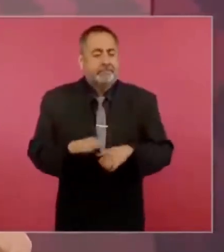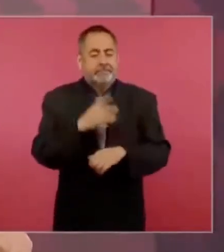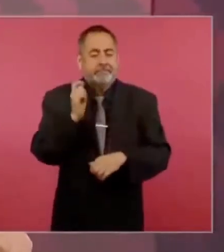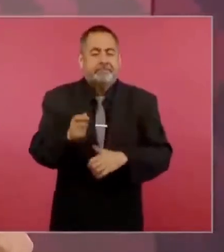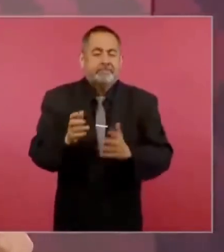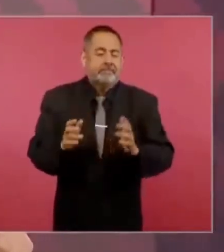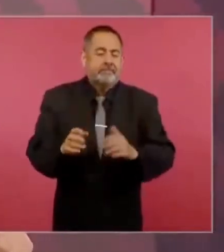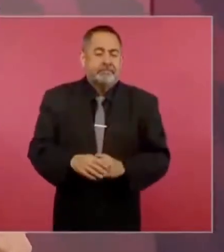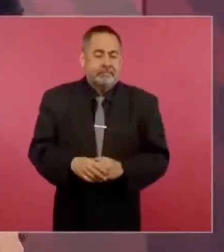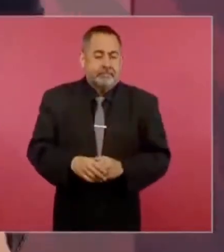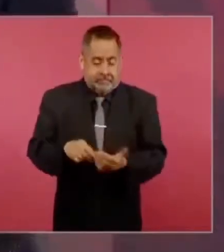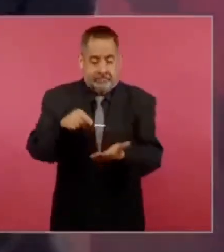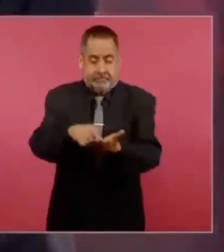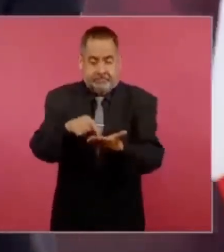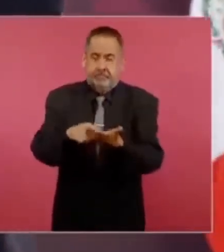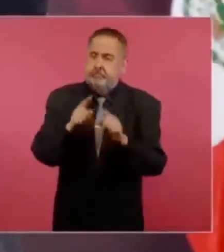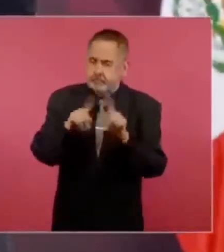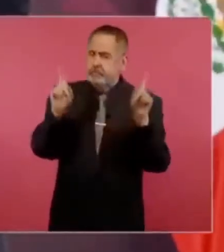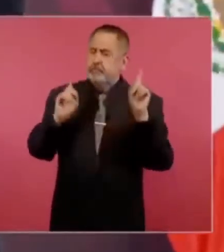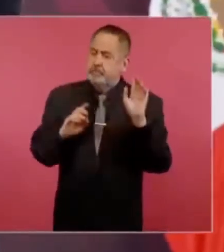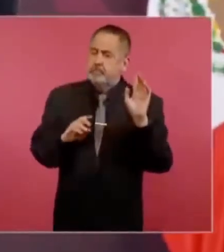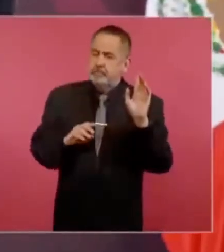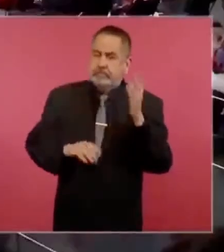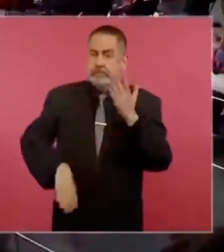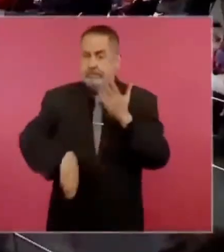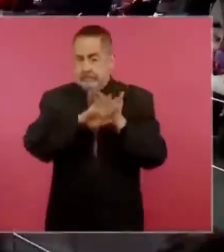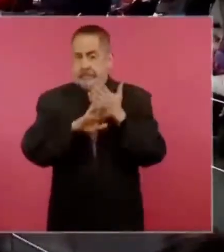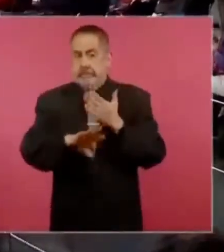porque, bueno, esto fue distinto,